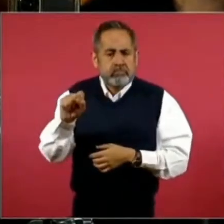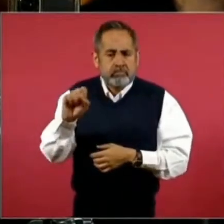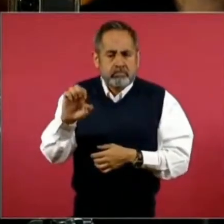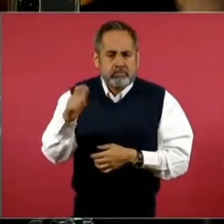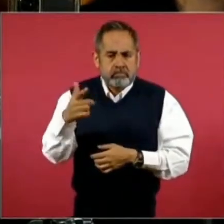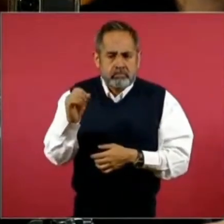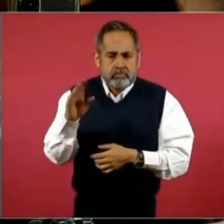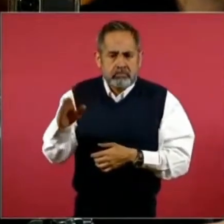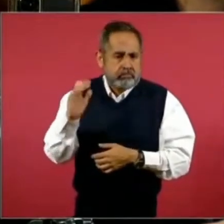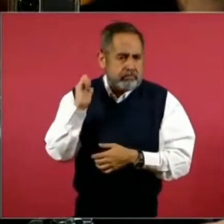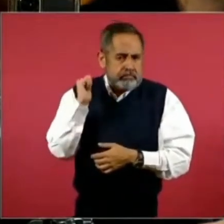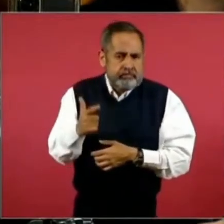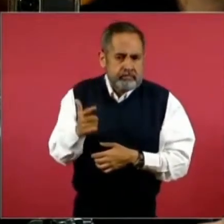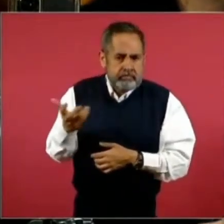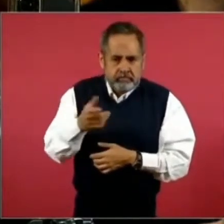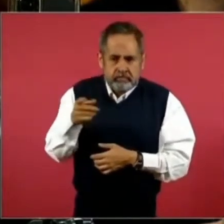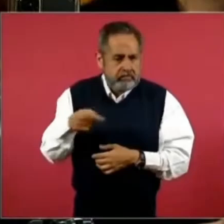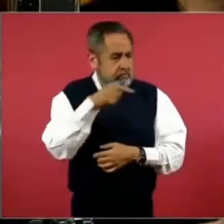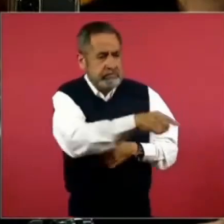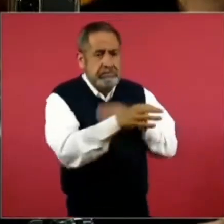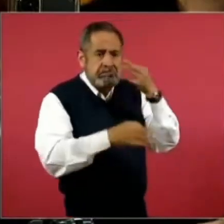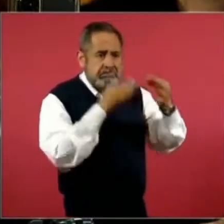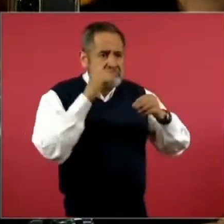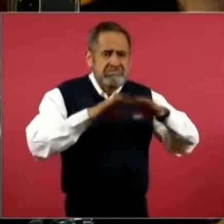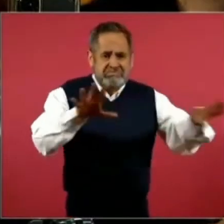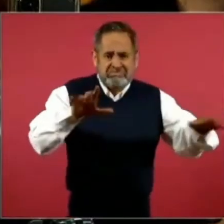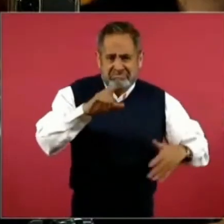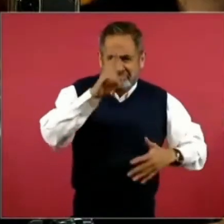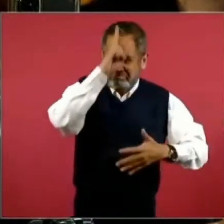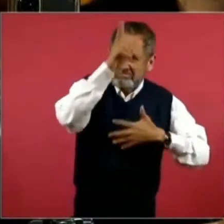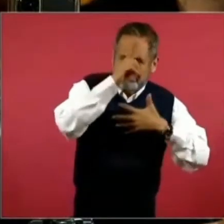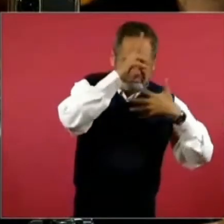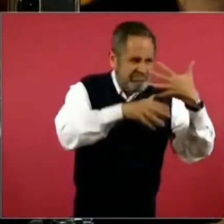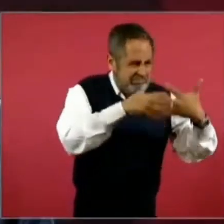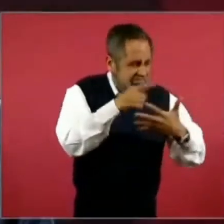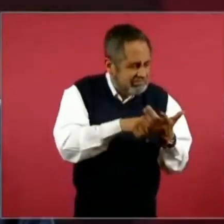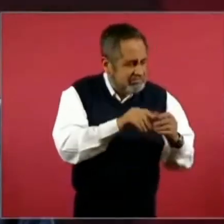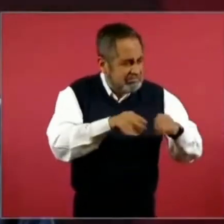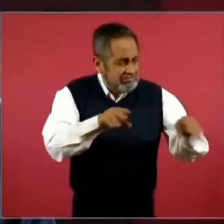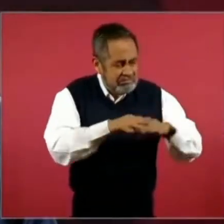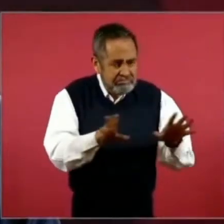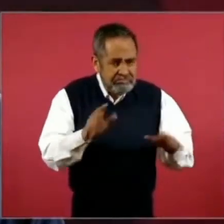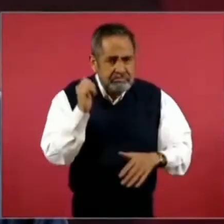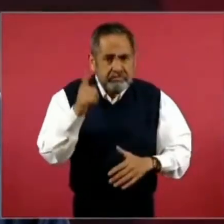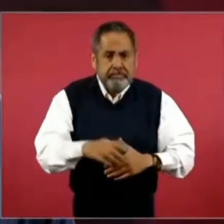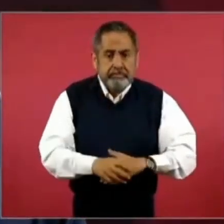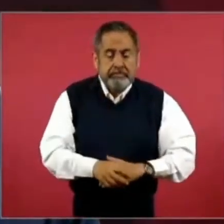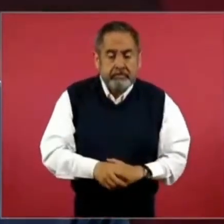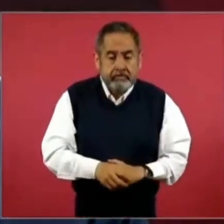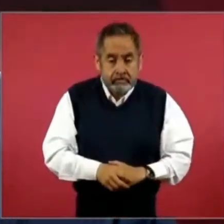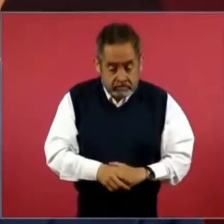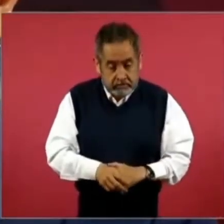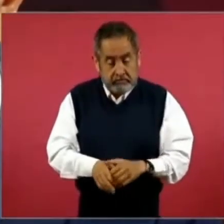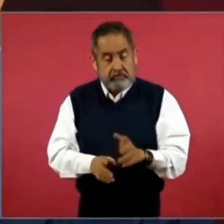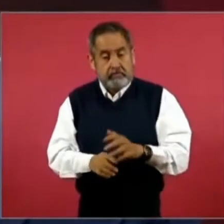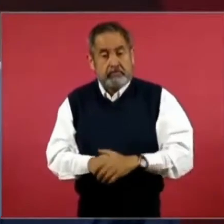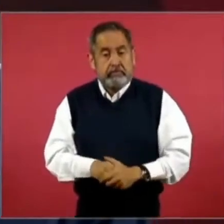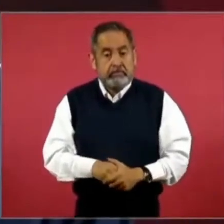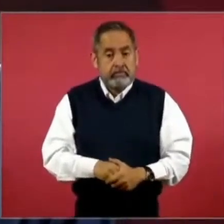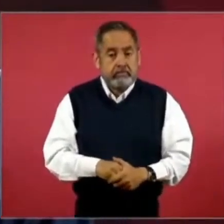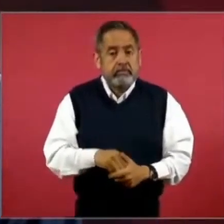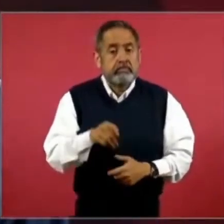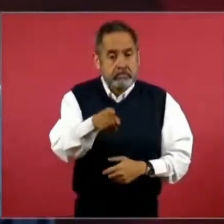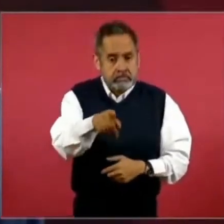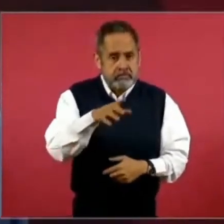gobernación respecto a estos contenidos que hoy en día se están transmitiendo en televisión abierta Bueno la verdad que yo he